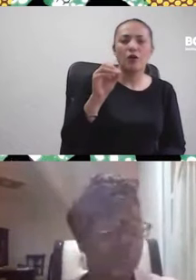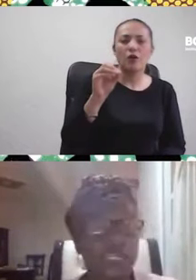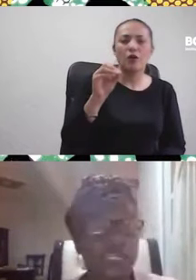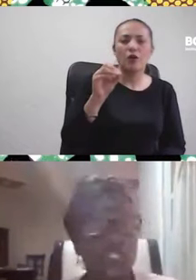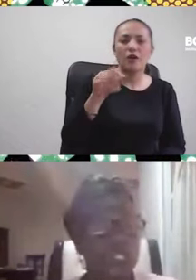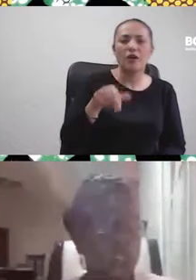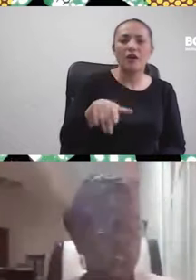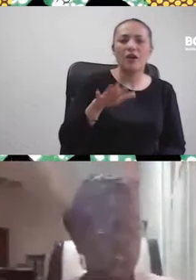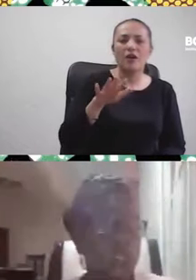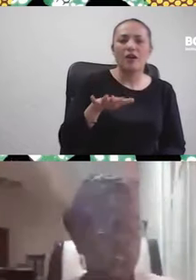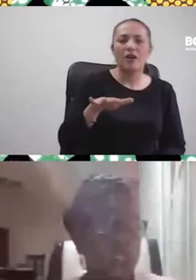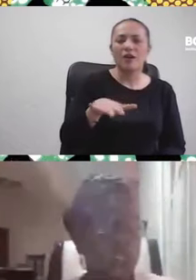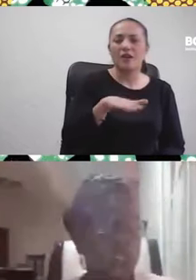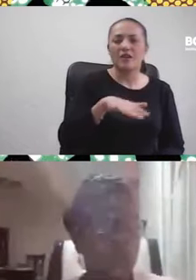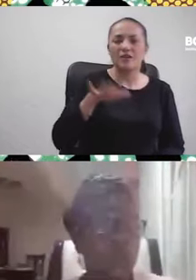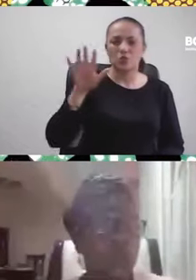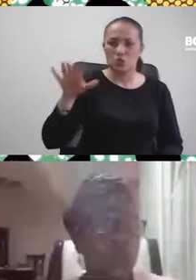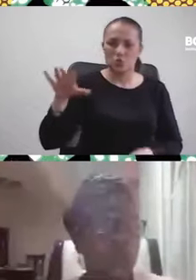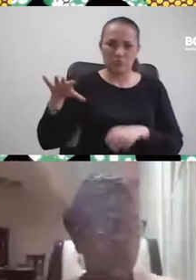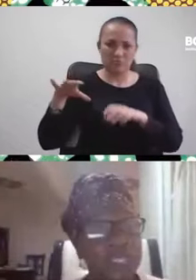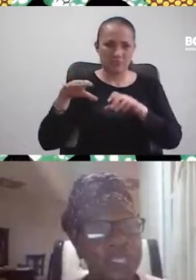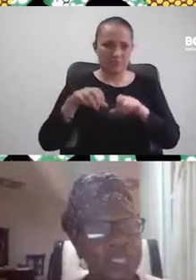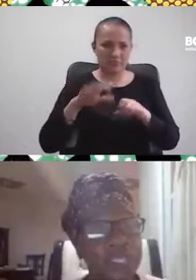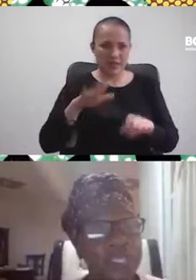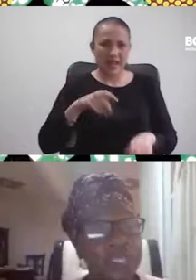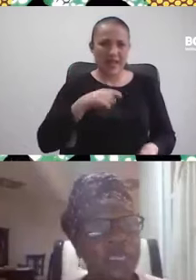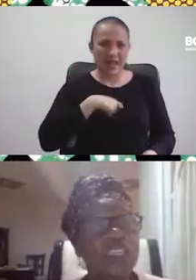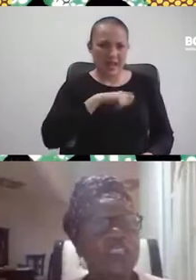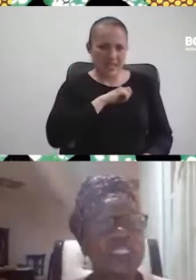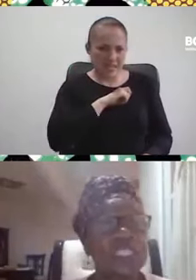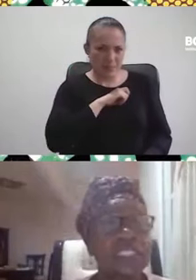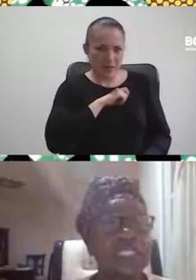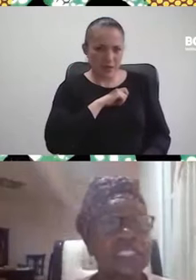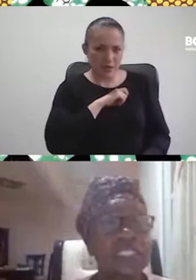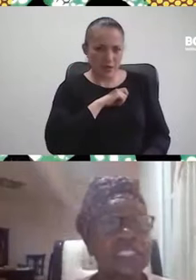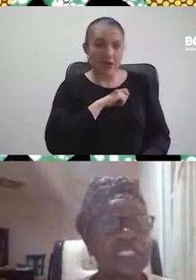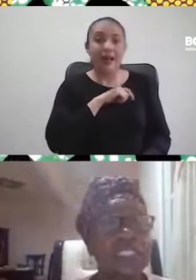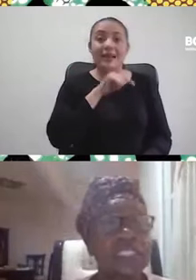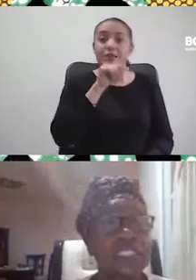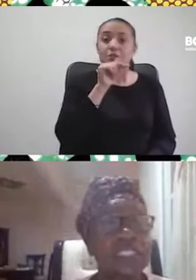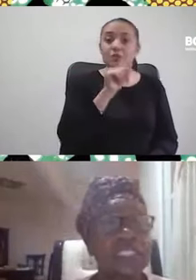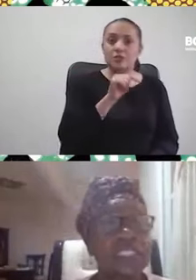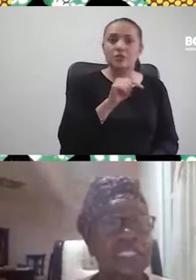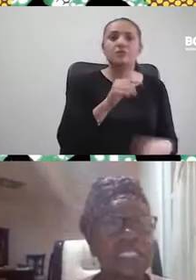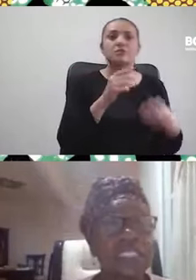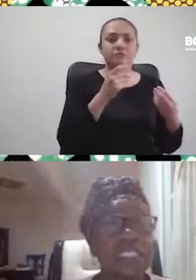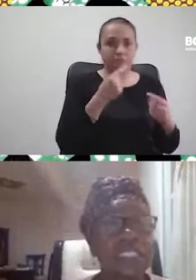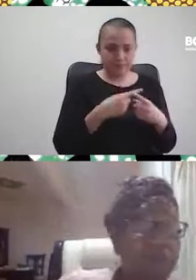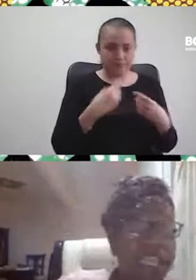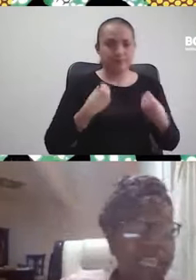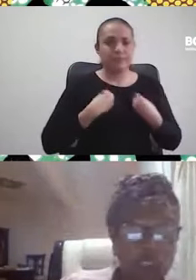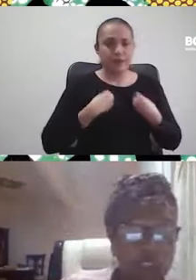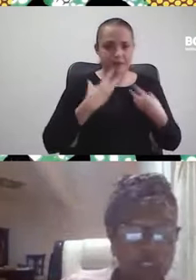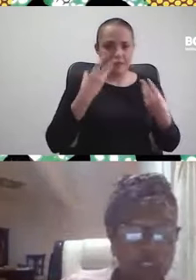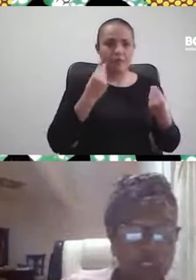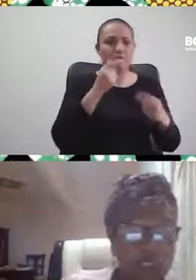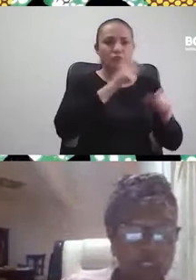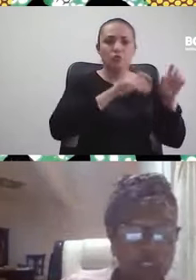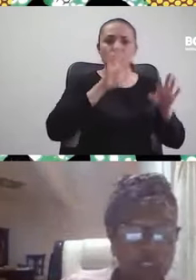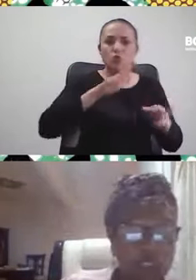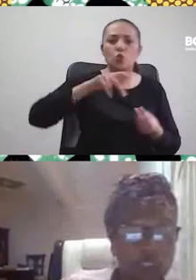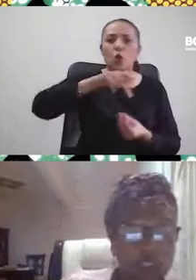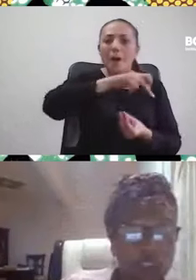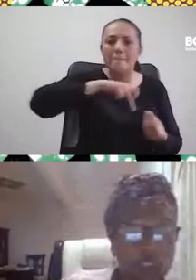esta española. Entonces, allí vivieron muchos palenqueros, le